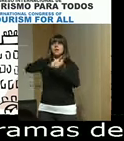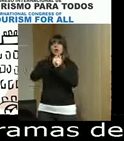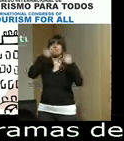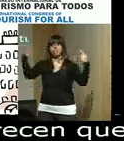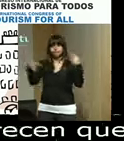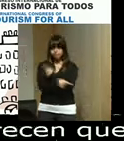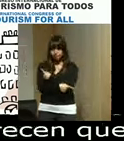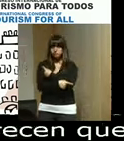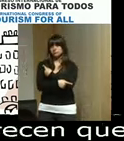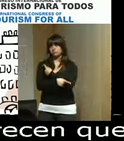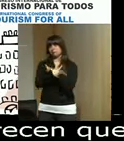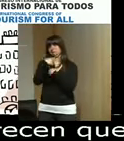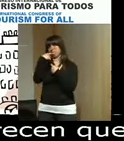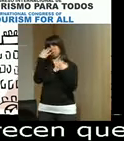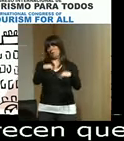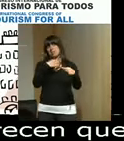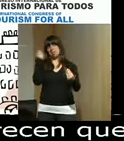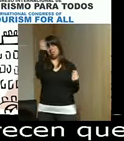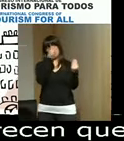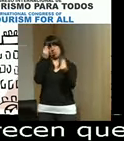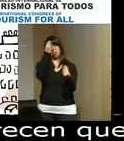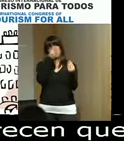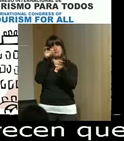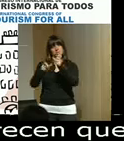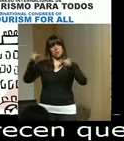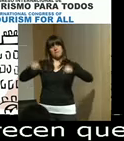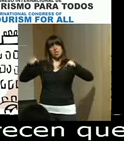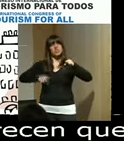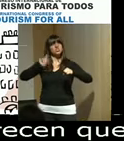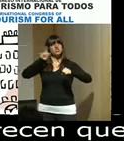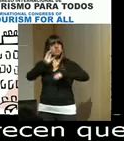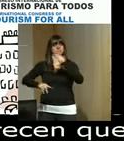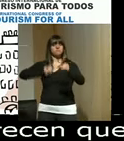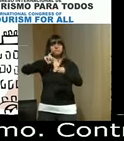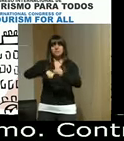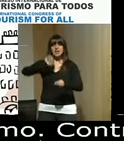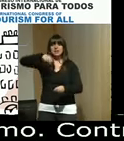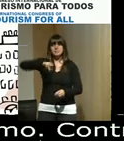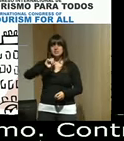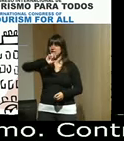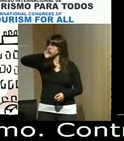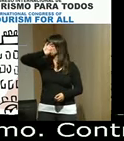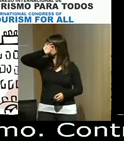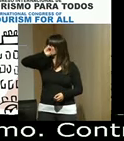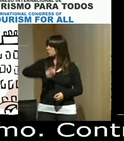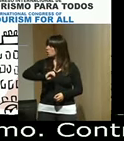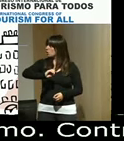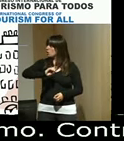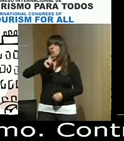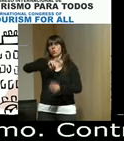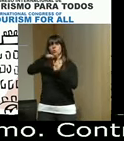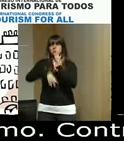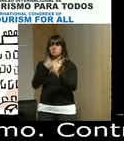popular de que los mayores viajan solamente a través de los programas de vacaciones del Inserso u otro programa subvencionado, lo cierto es que tan solo